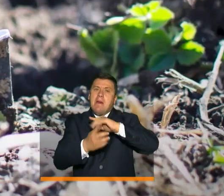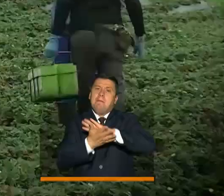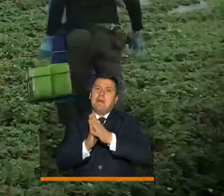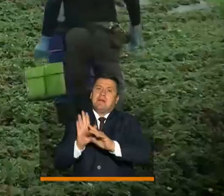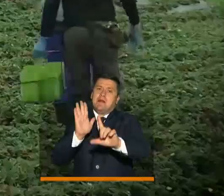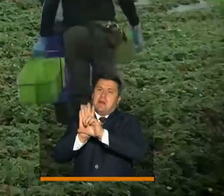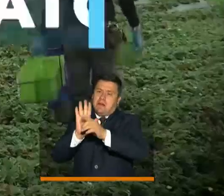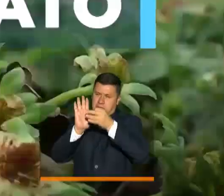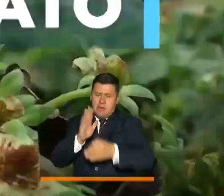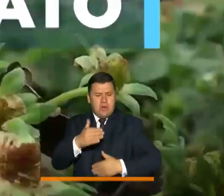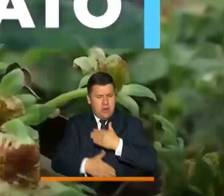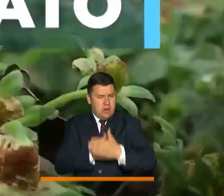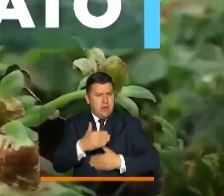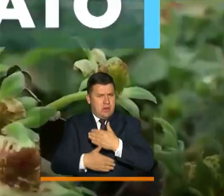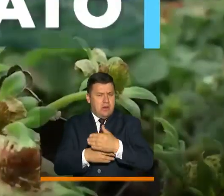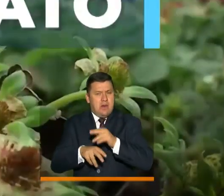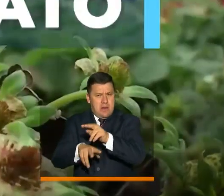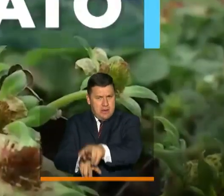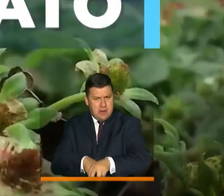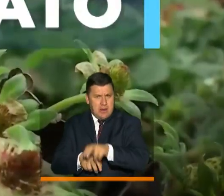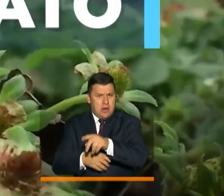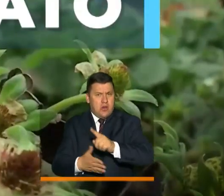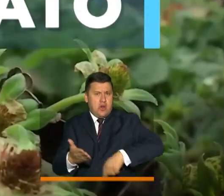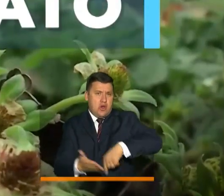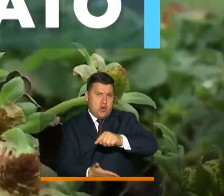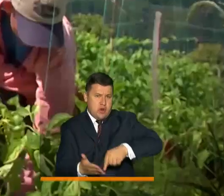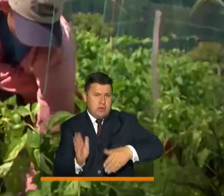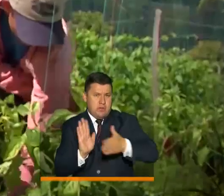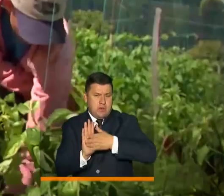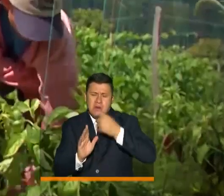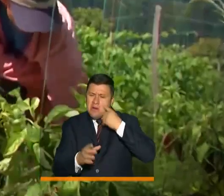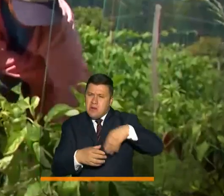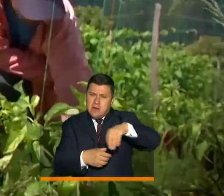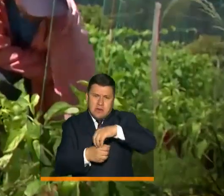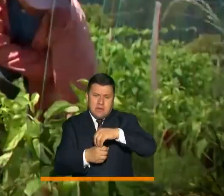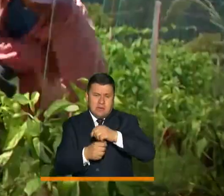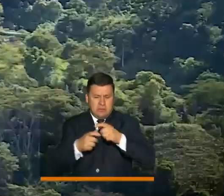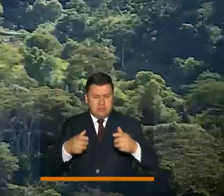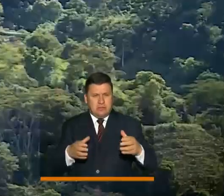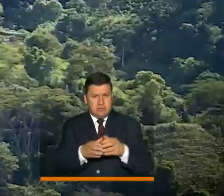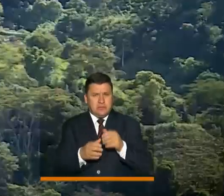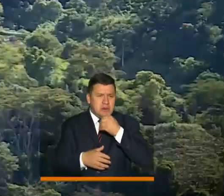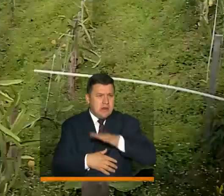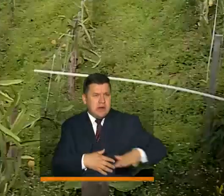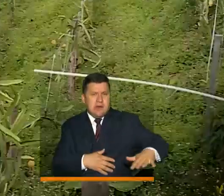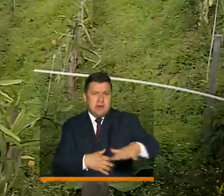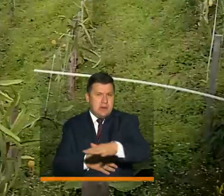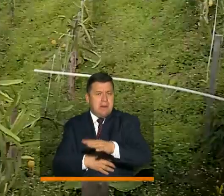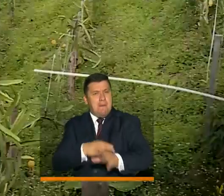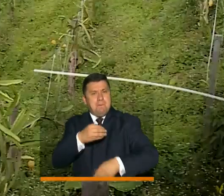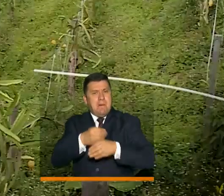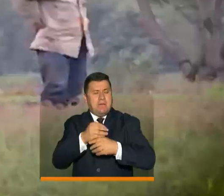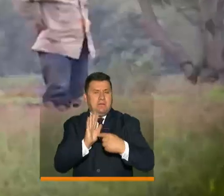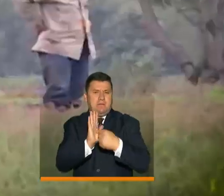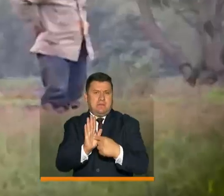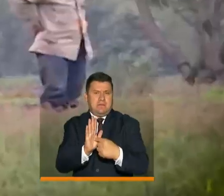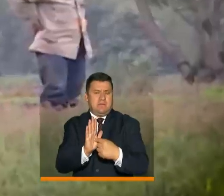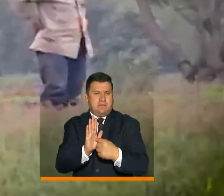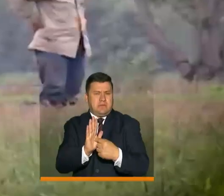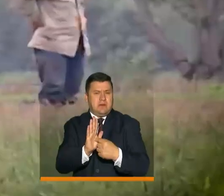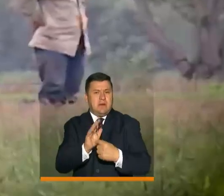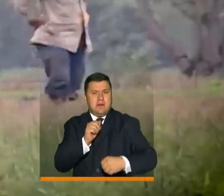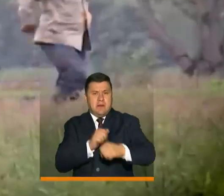legalidad. Seguirá adelante la agricultura por contrato, la provisión de bienes públicos rurales y la implementación del